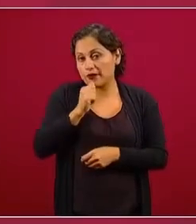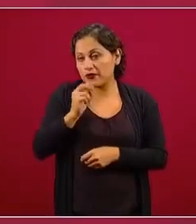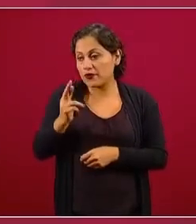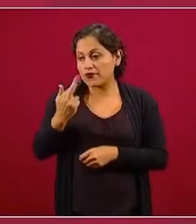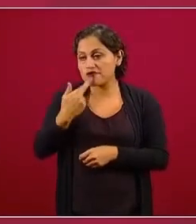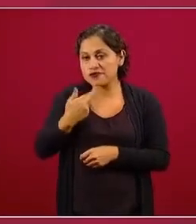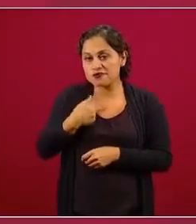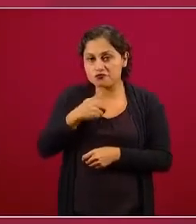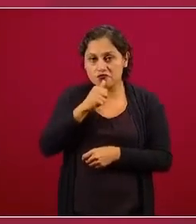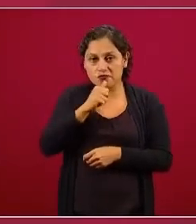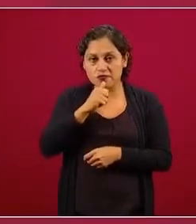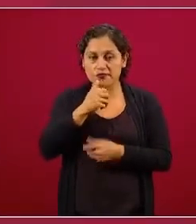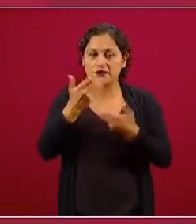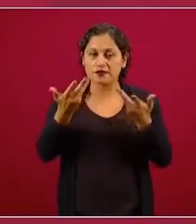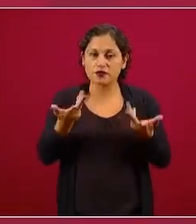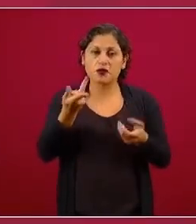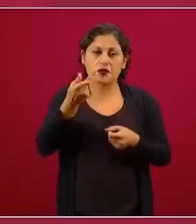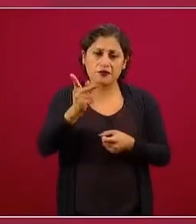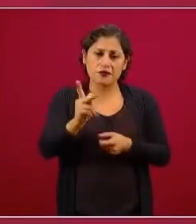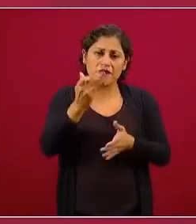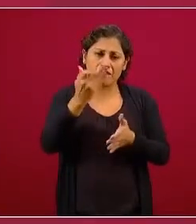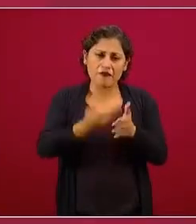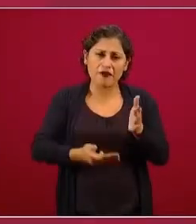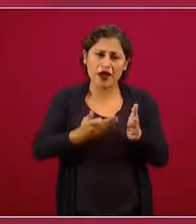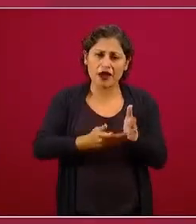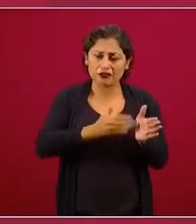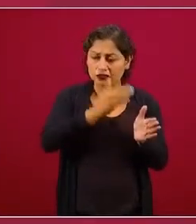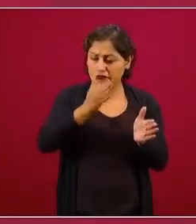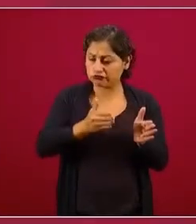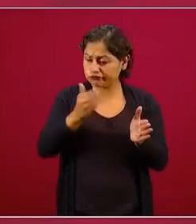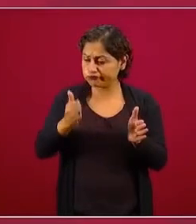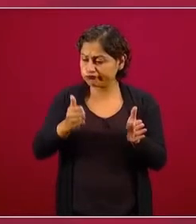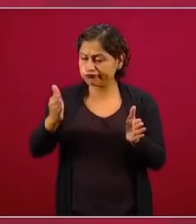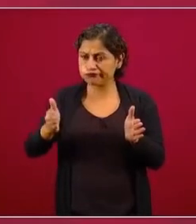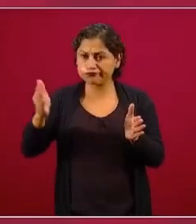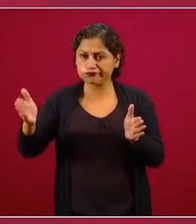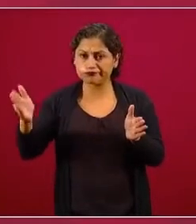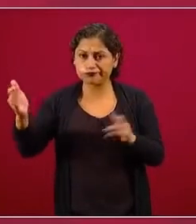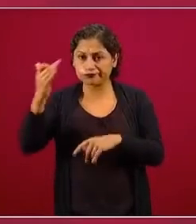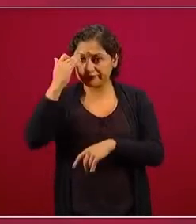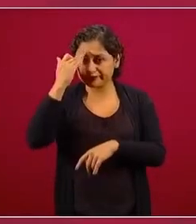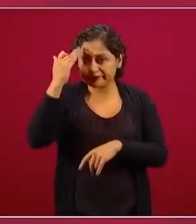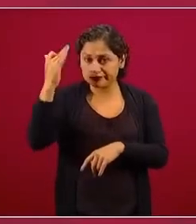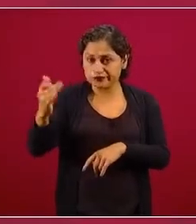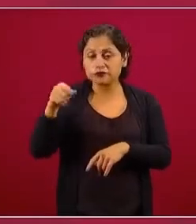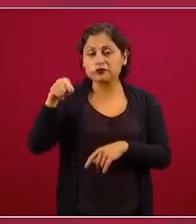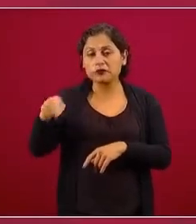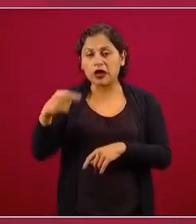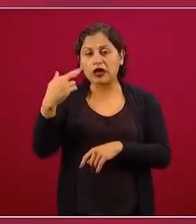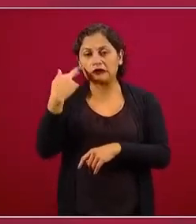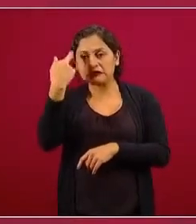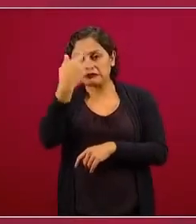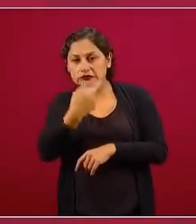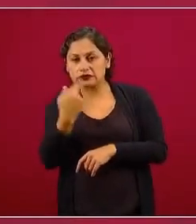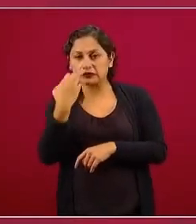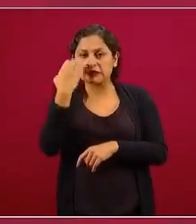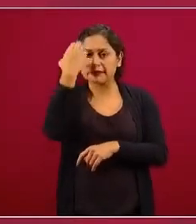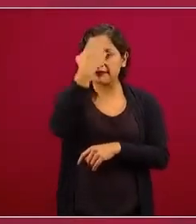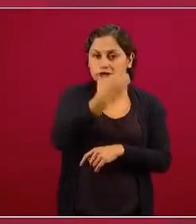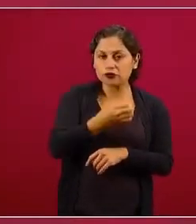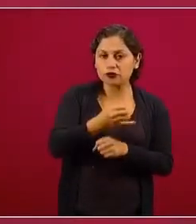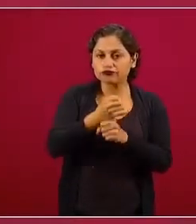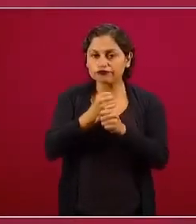Pero como hay toda una serie de pasos que cumplir previamente, hay toda una serie de revisiones que realizar, sobre todo desde el